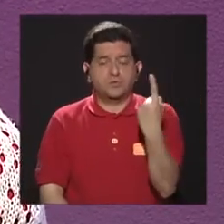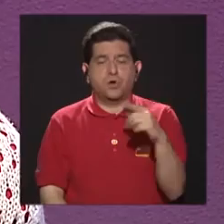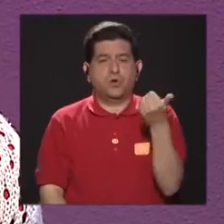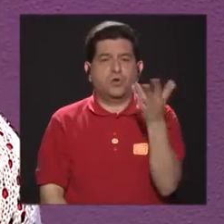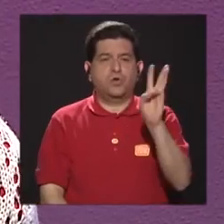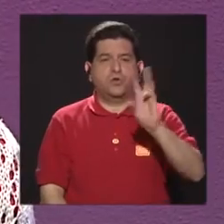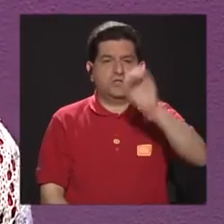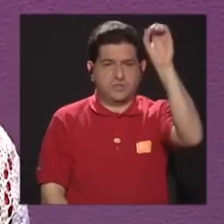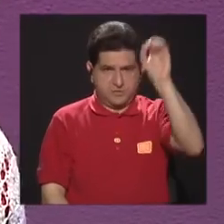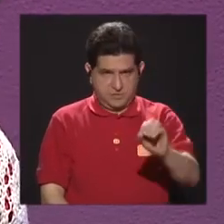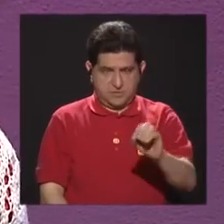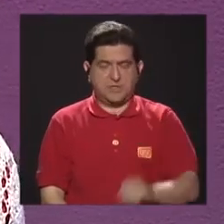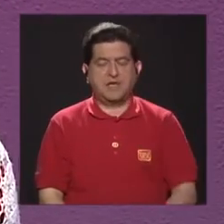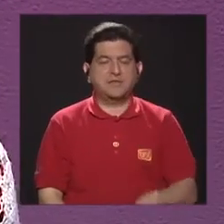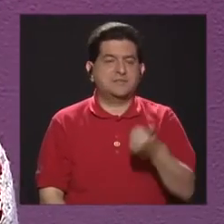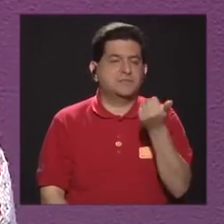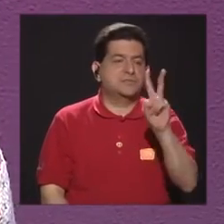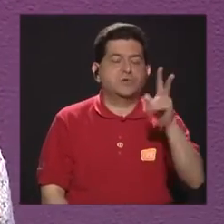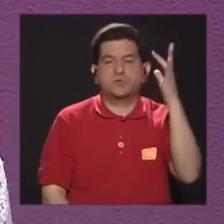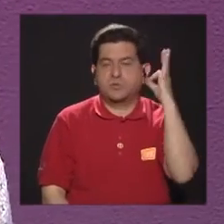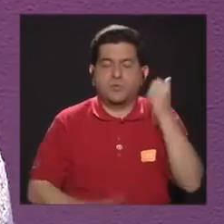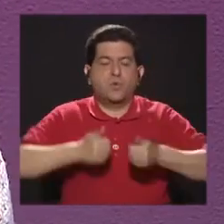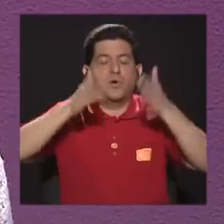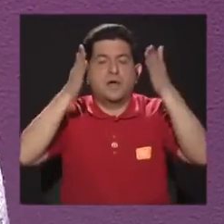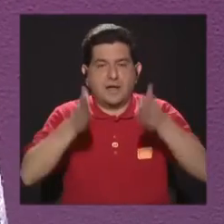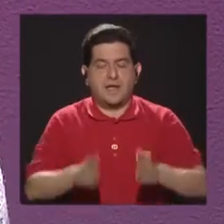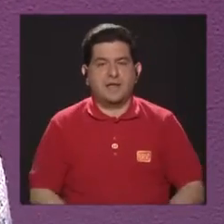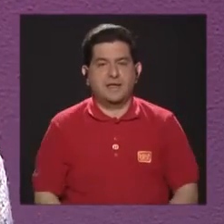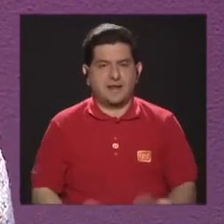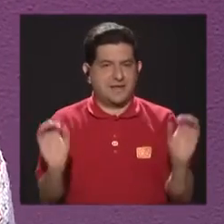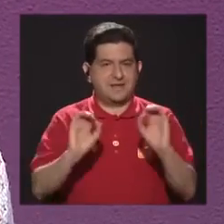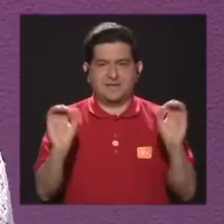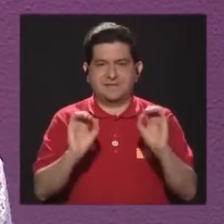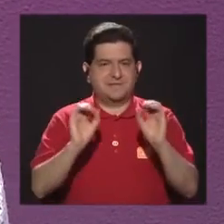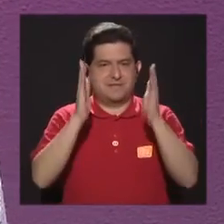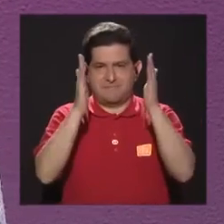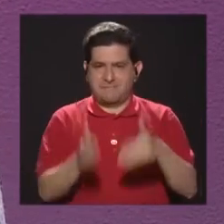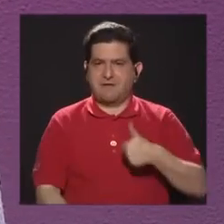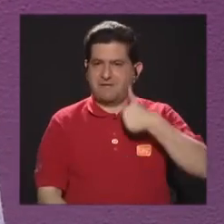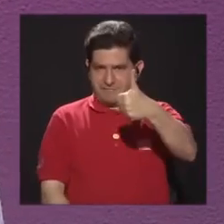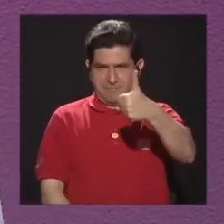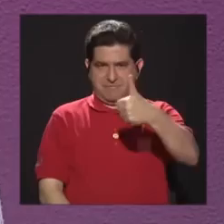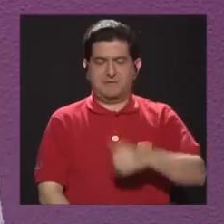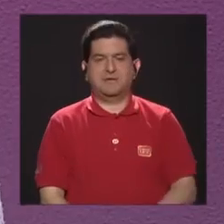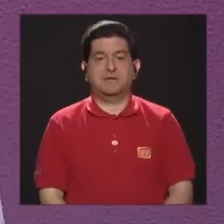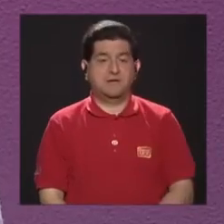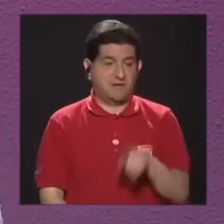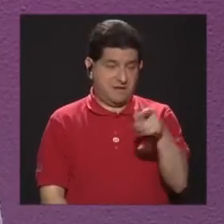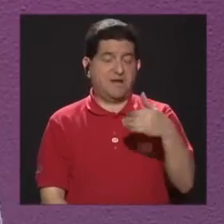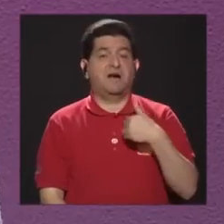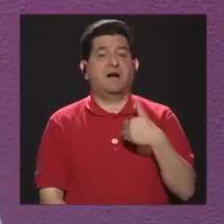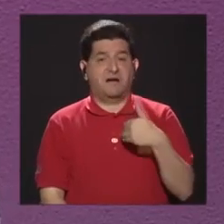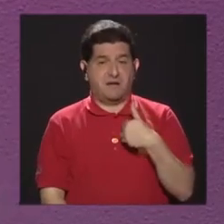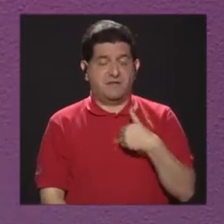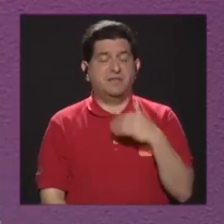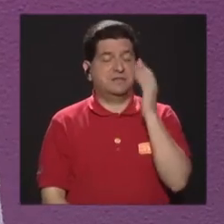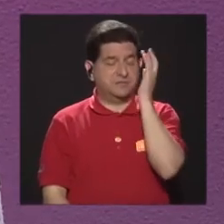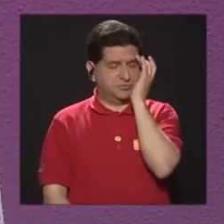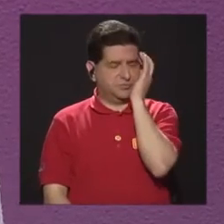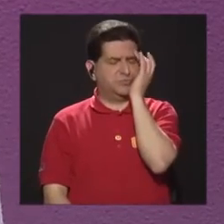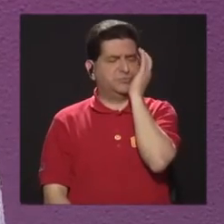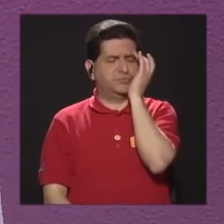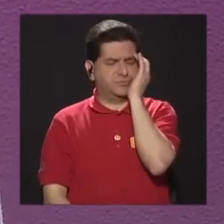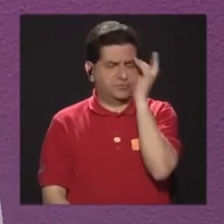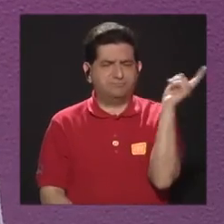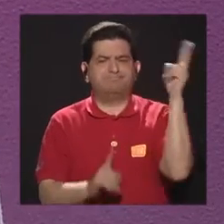el 16%, es decir, 12 mujeres fueron candidatas, ninguna quedó electa, y ahí tenemos una gran preocupación